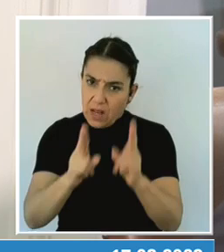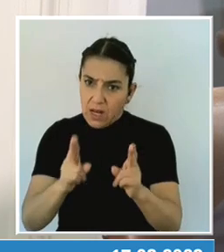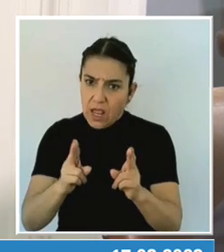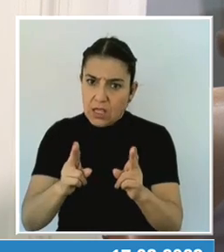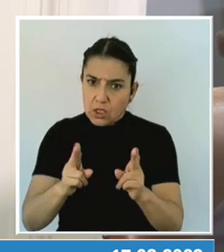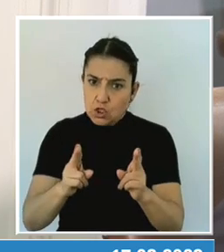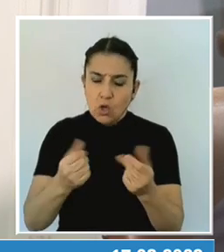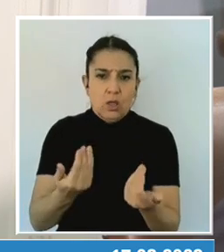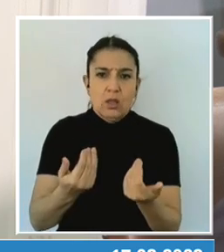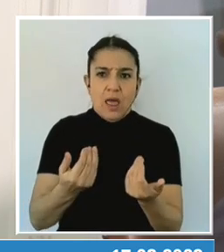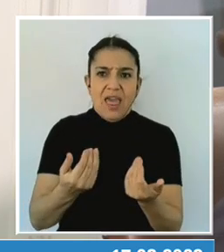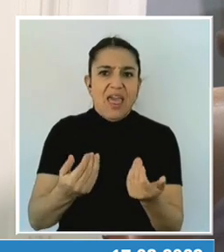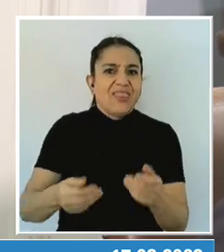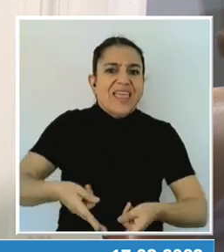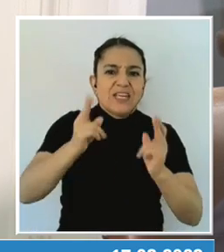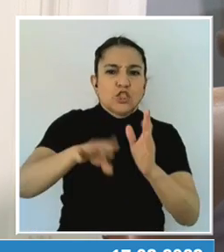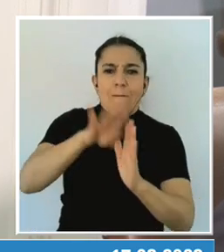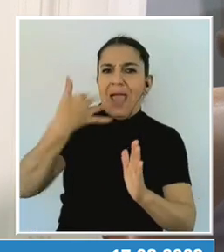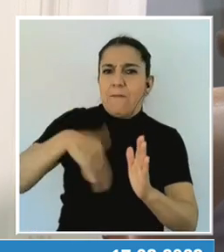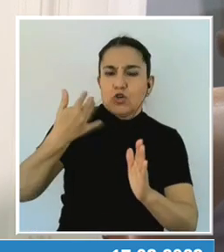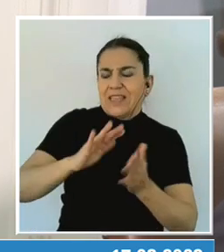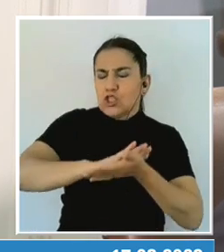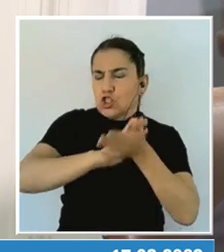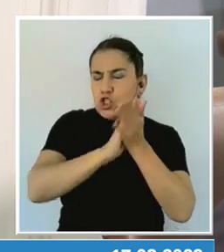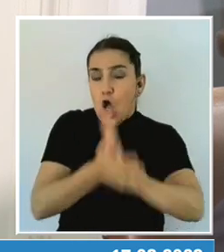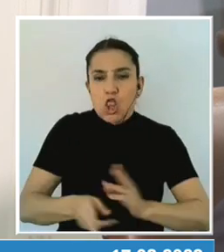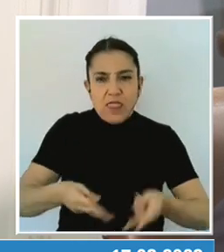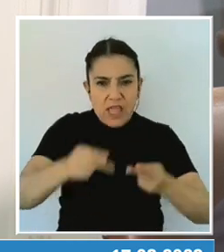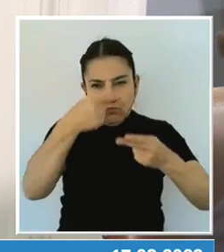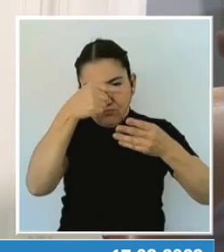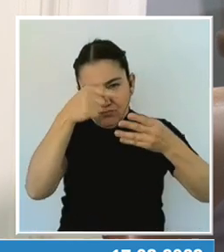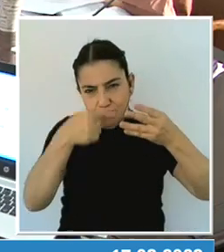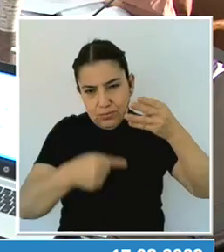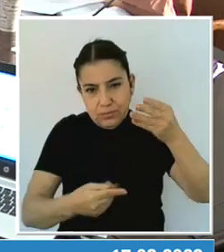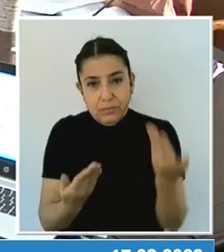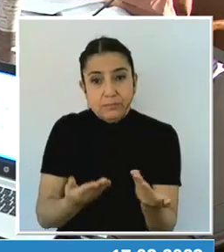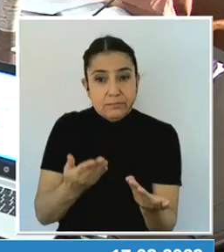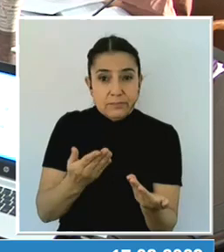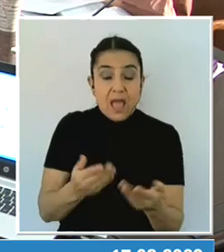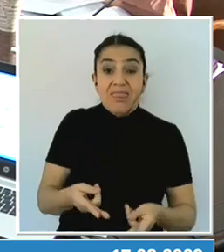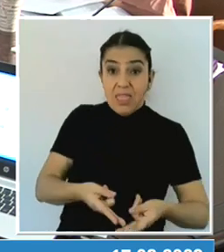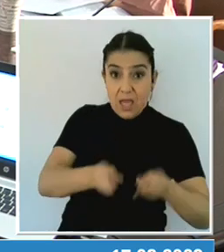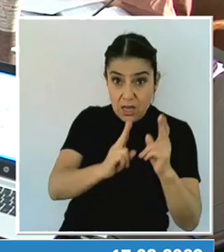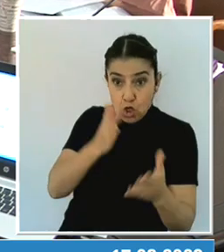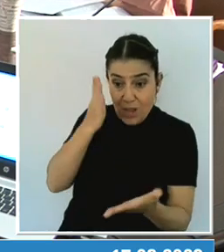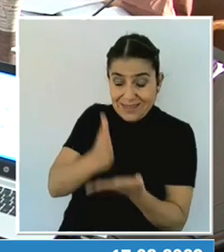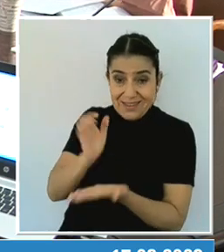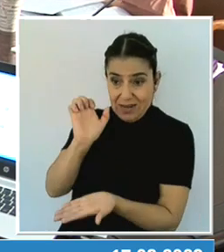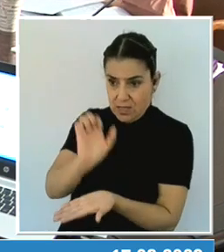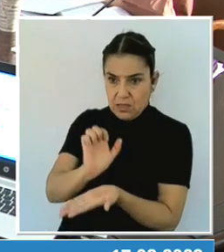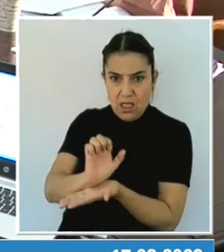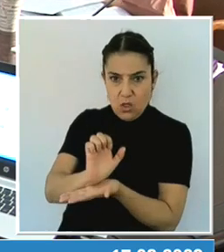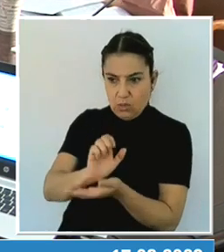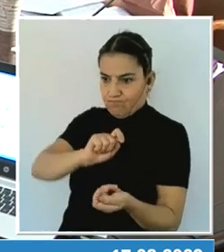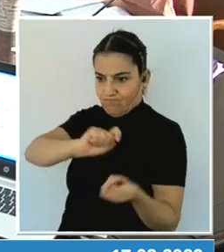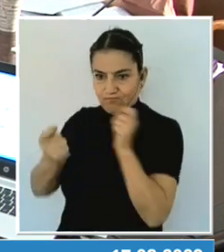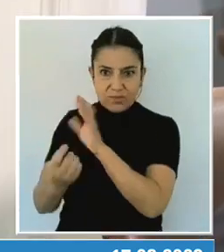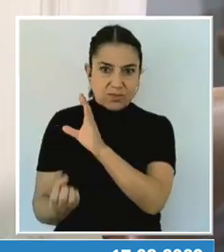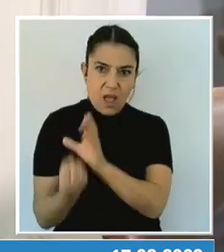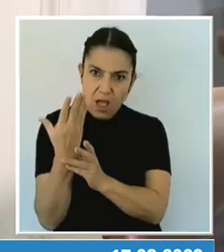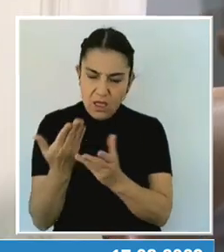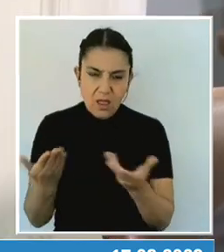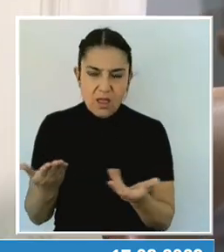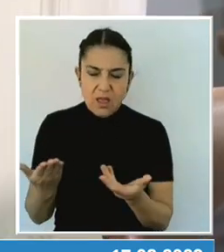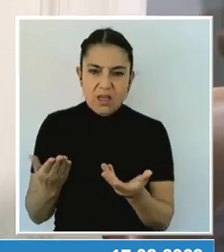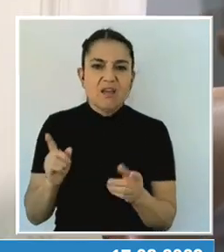generación. Y es un derecho activo en exigir al Estado que se modernice, que no tenga